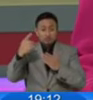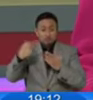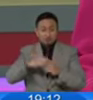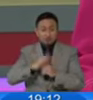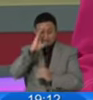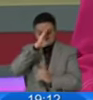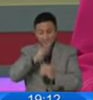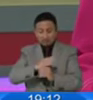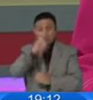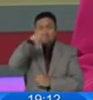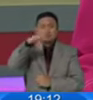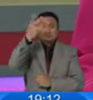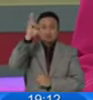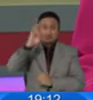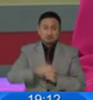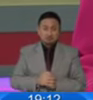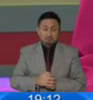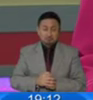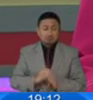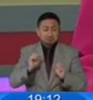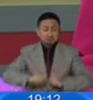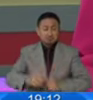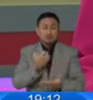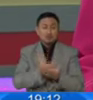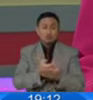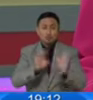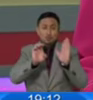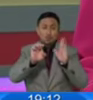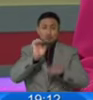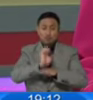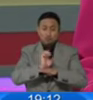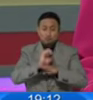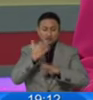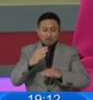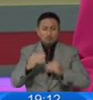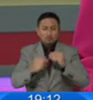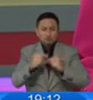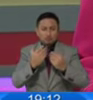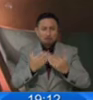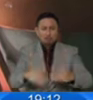el 2017. Además, aseguran que la economía ecuatoriana está normalizándose.